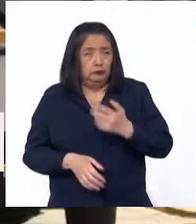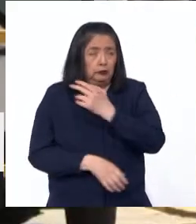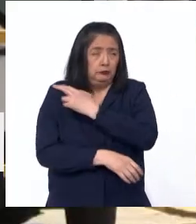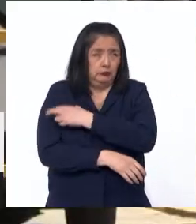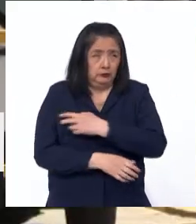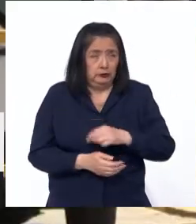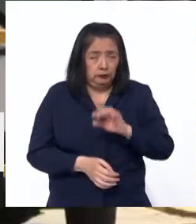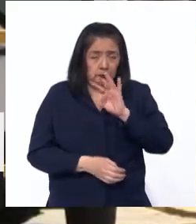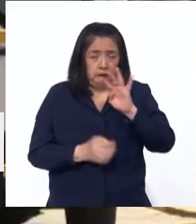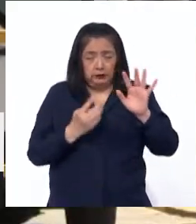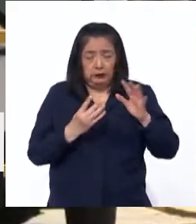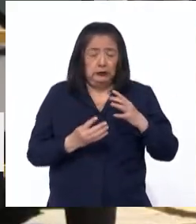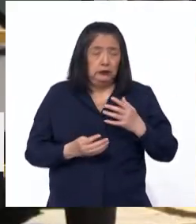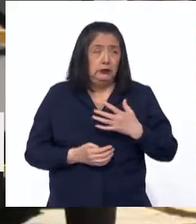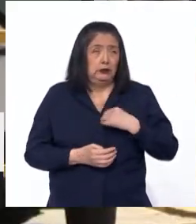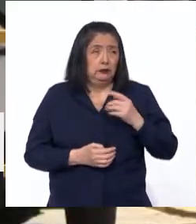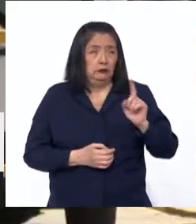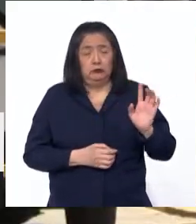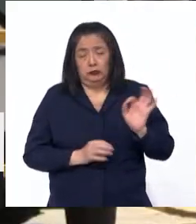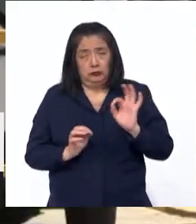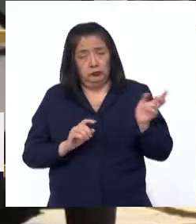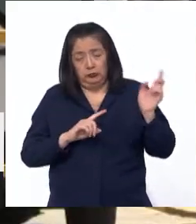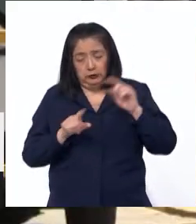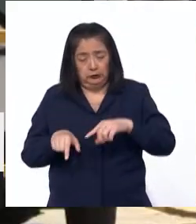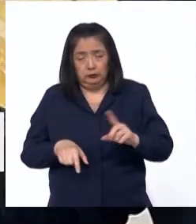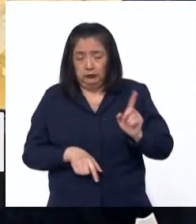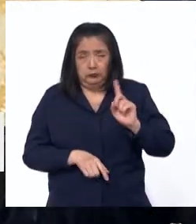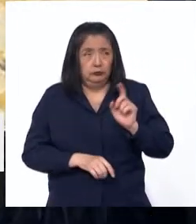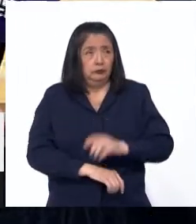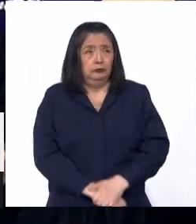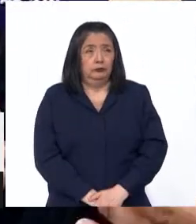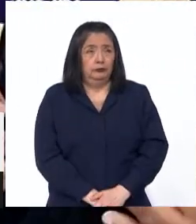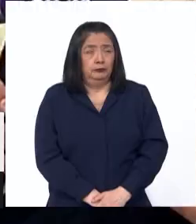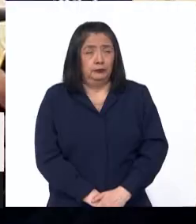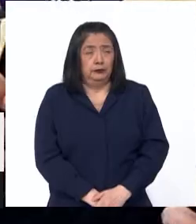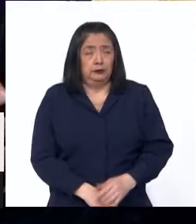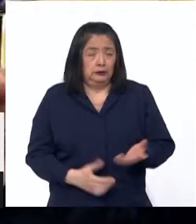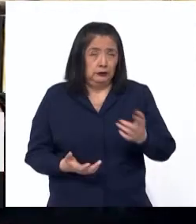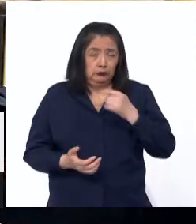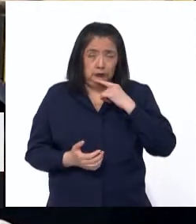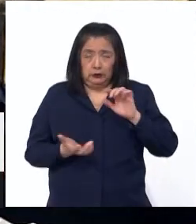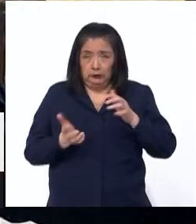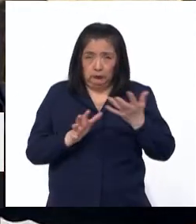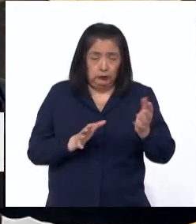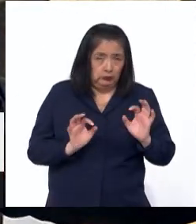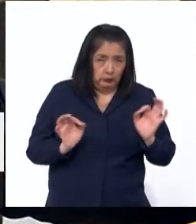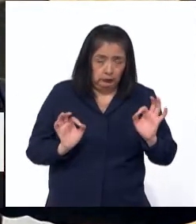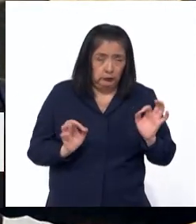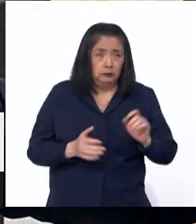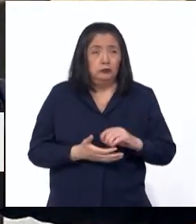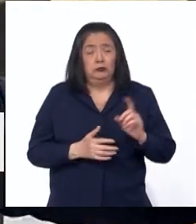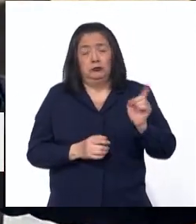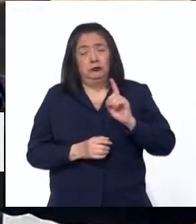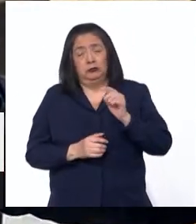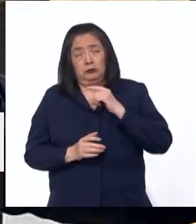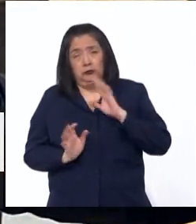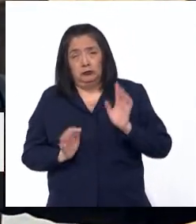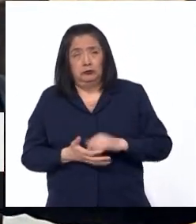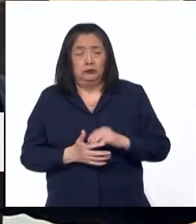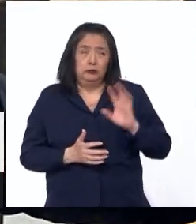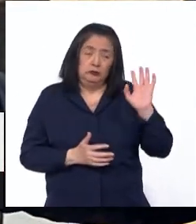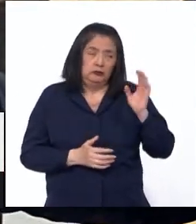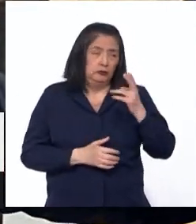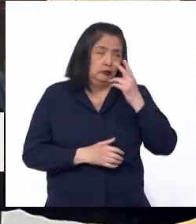La señora de 47 años. No, tampoco ha venido. Al igual que la mujer, la señora que falleció, lamentablemente. Sí, no. Es un